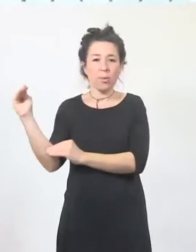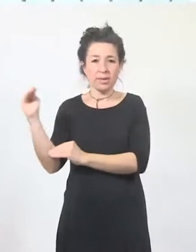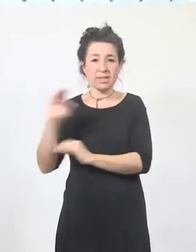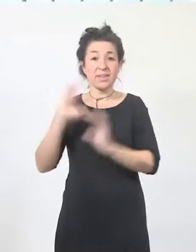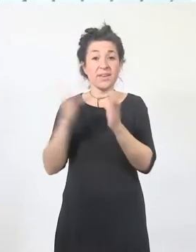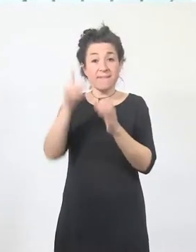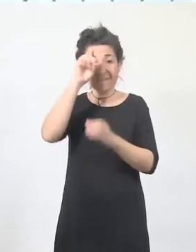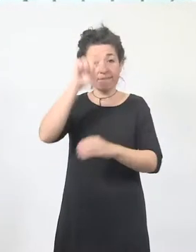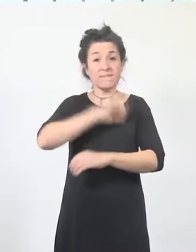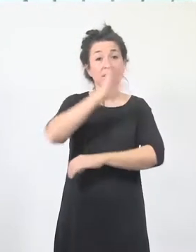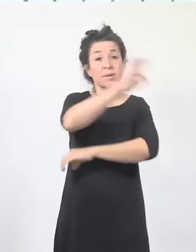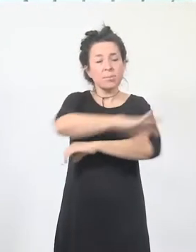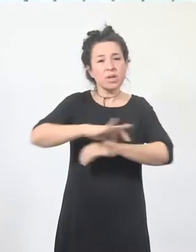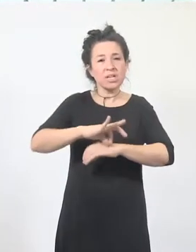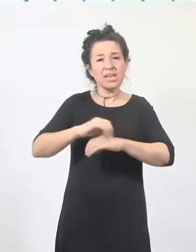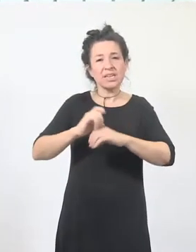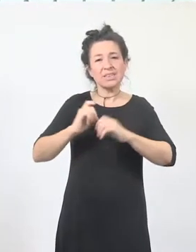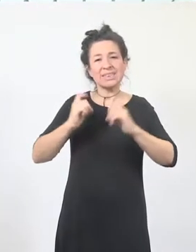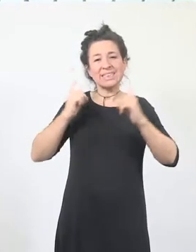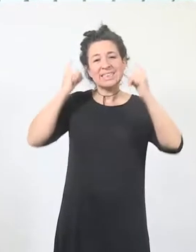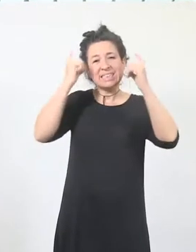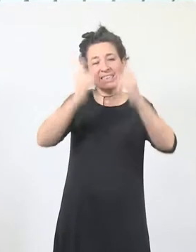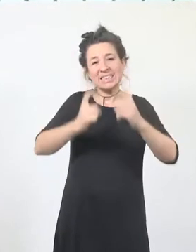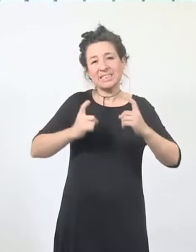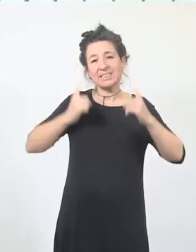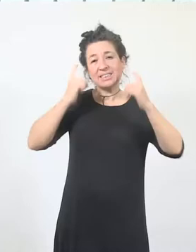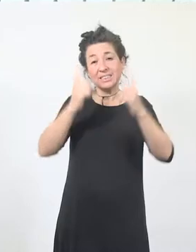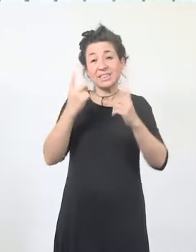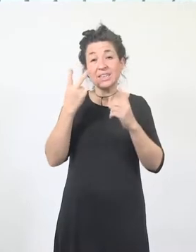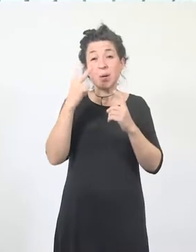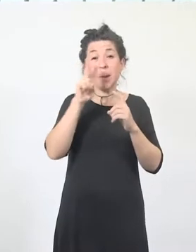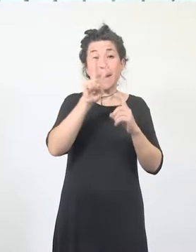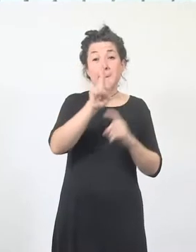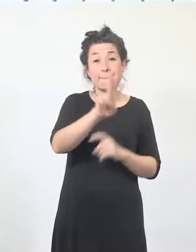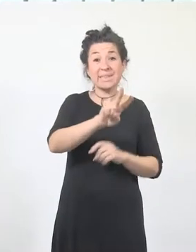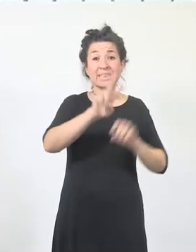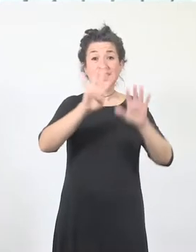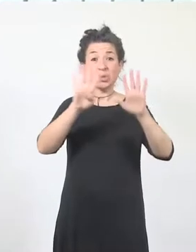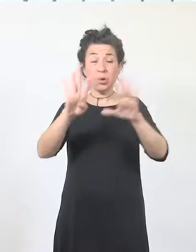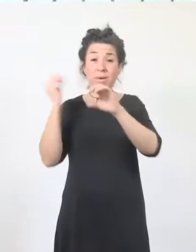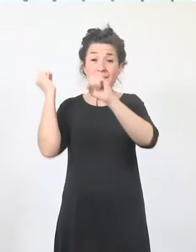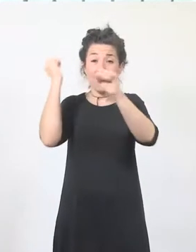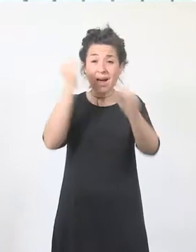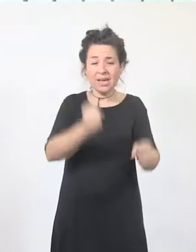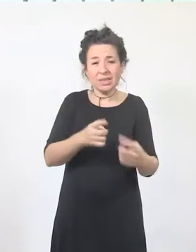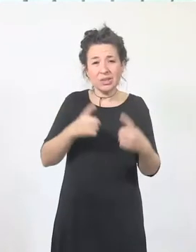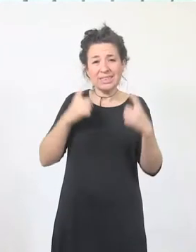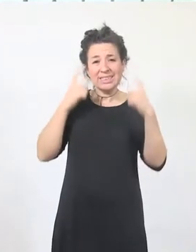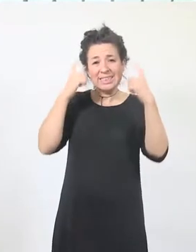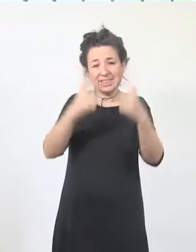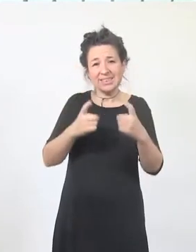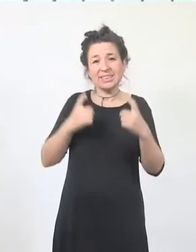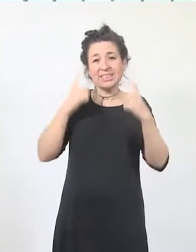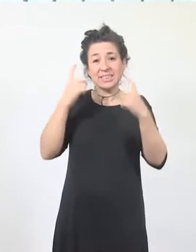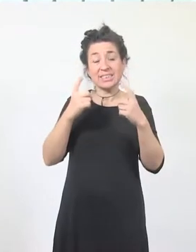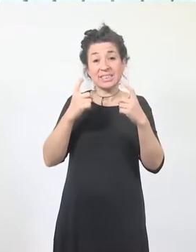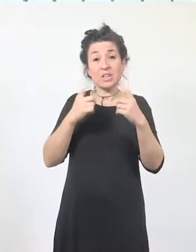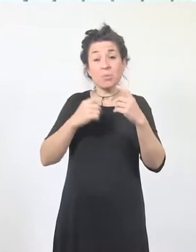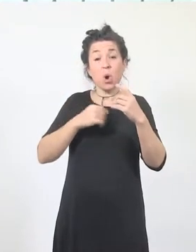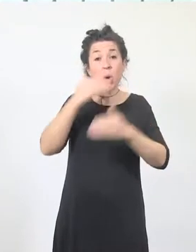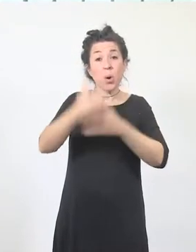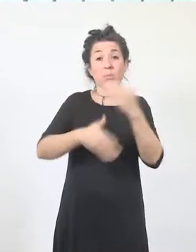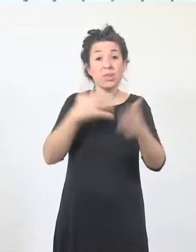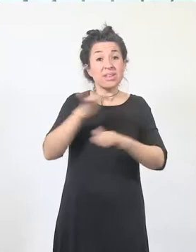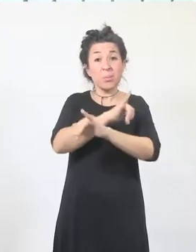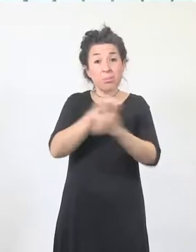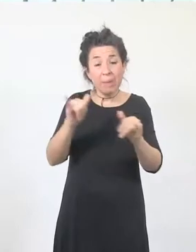Polisario había intentado durante más de 29 años, que son los años del proceso de